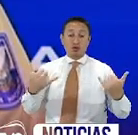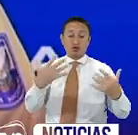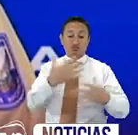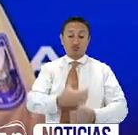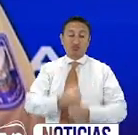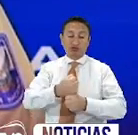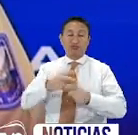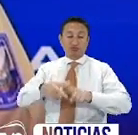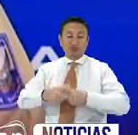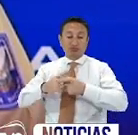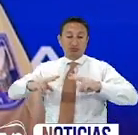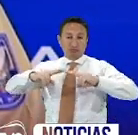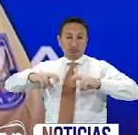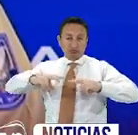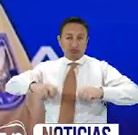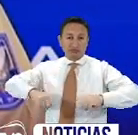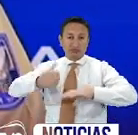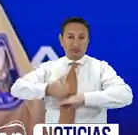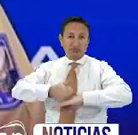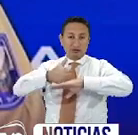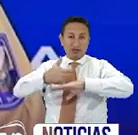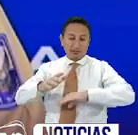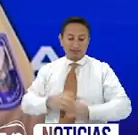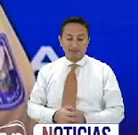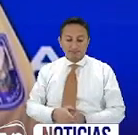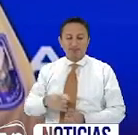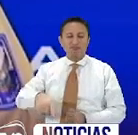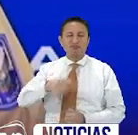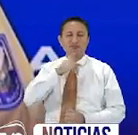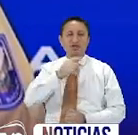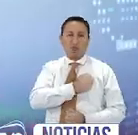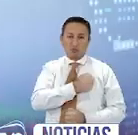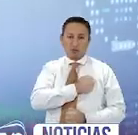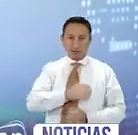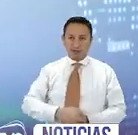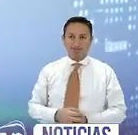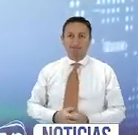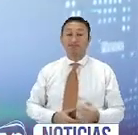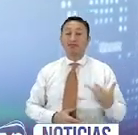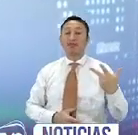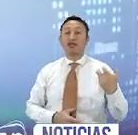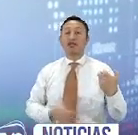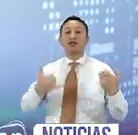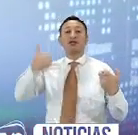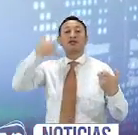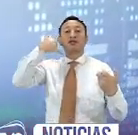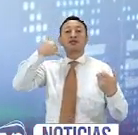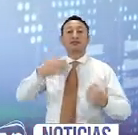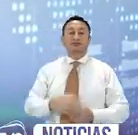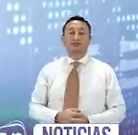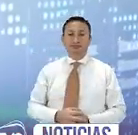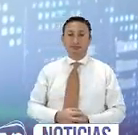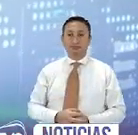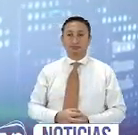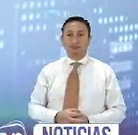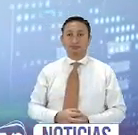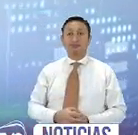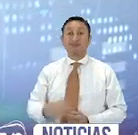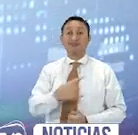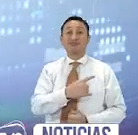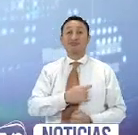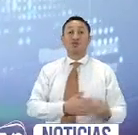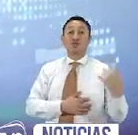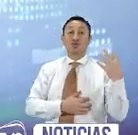para ser puestos a órdenes de las autoridades y establecer la propiedad de los mismos y 13 equipos celulares. 4 de los